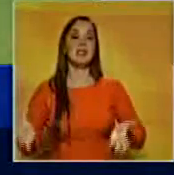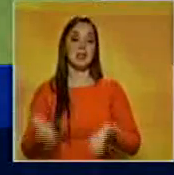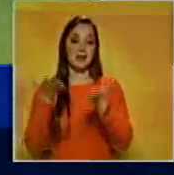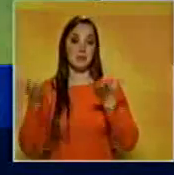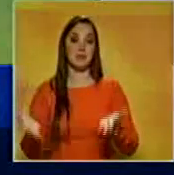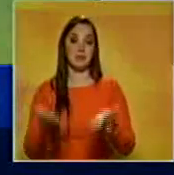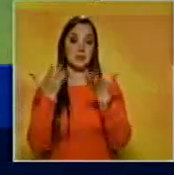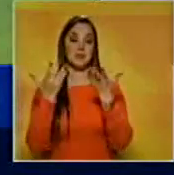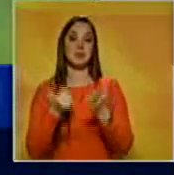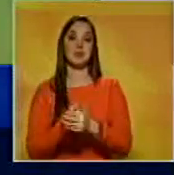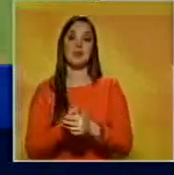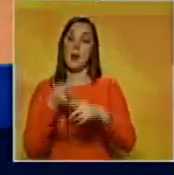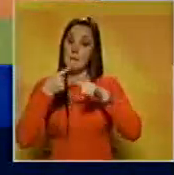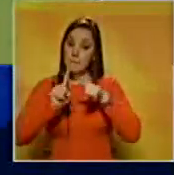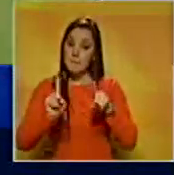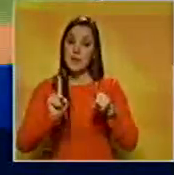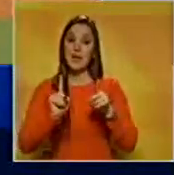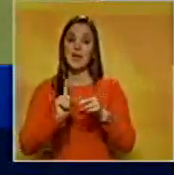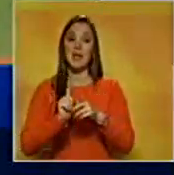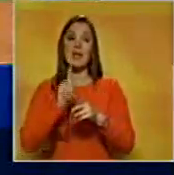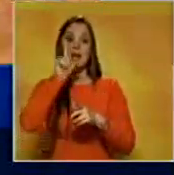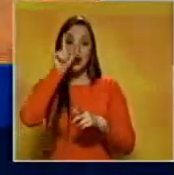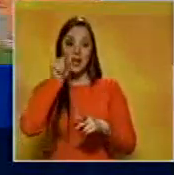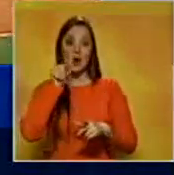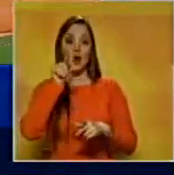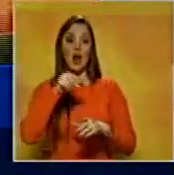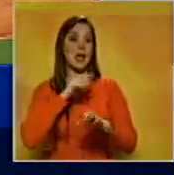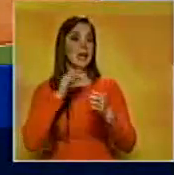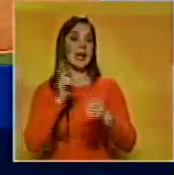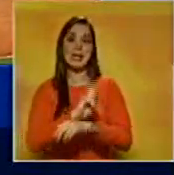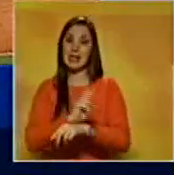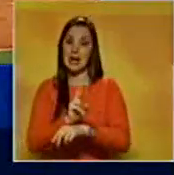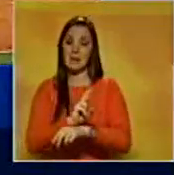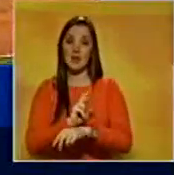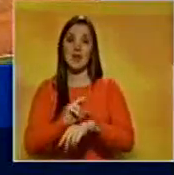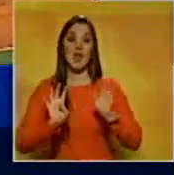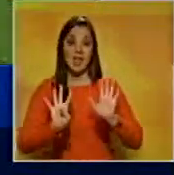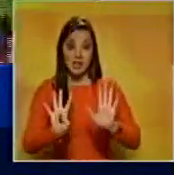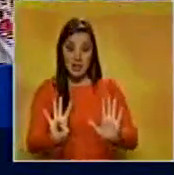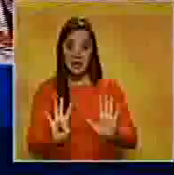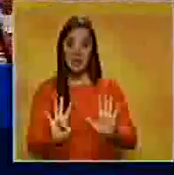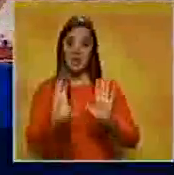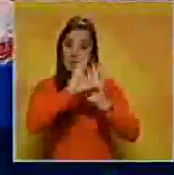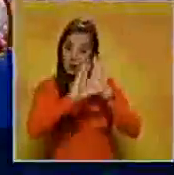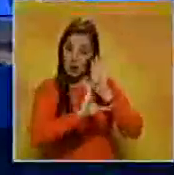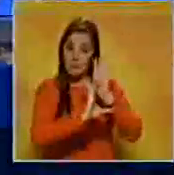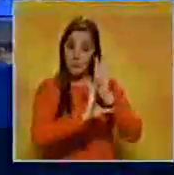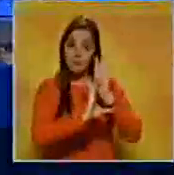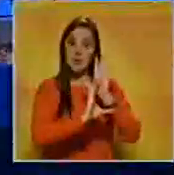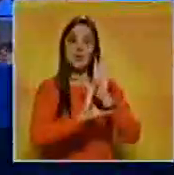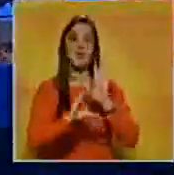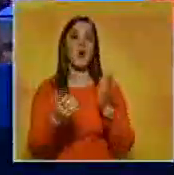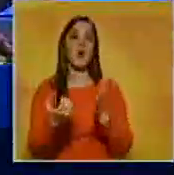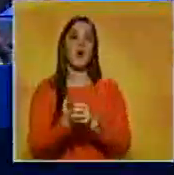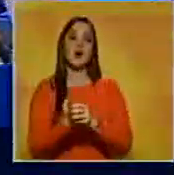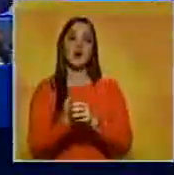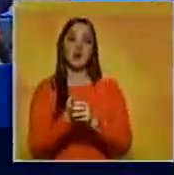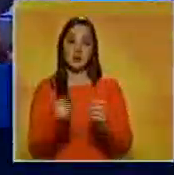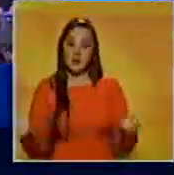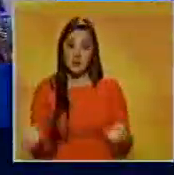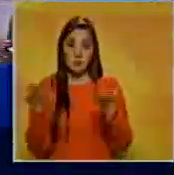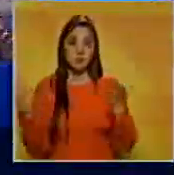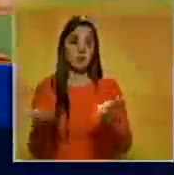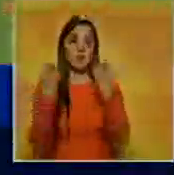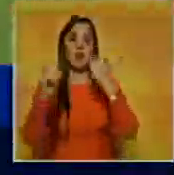Wilder Rodríguez. Pero la reacción de las Águilas fue de inmediato, cuando en el noveno capítulo, triple de Spirela, remolcó a Alex